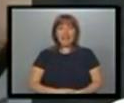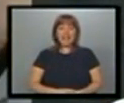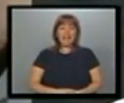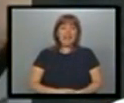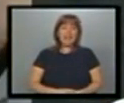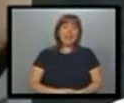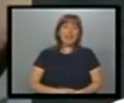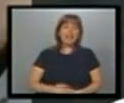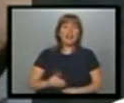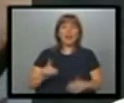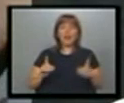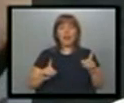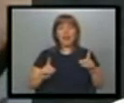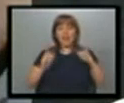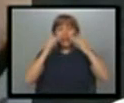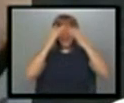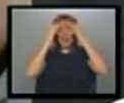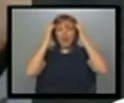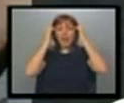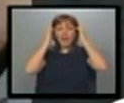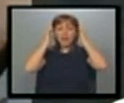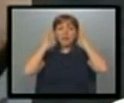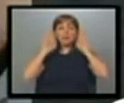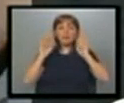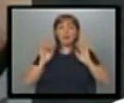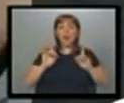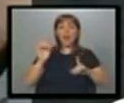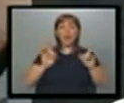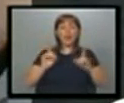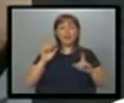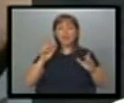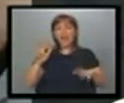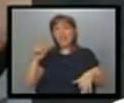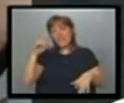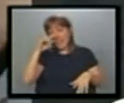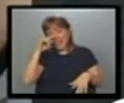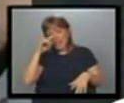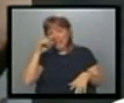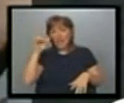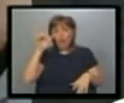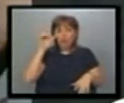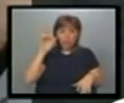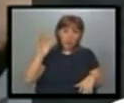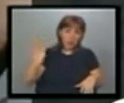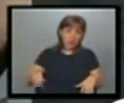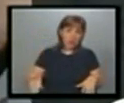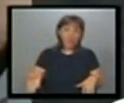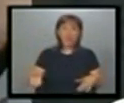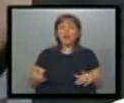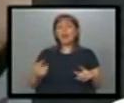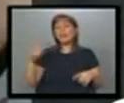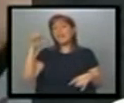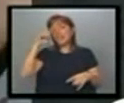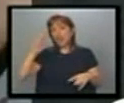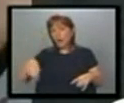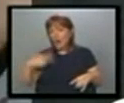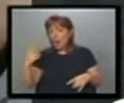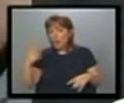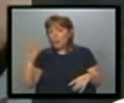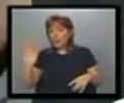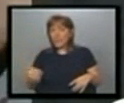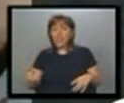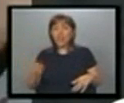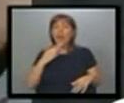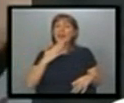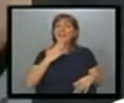Algunas consultoras privadas hablan de entre el 7 y el 8%. Sí, incluso Miguel Bain dio 7,2% de inflación para abril.